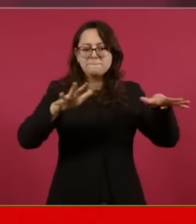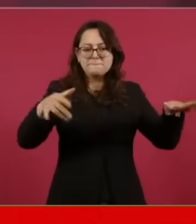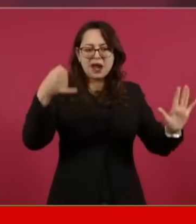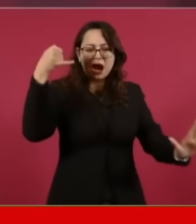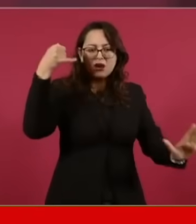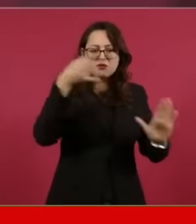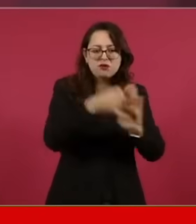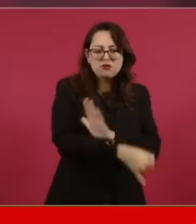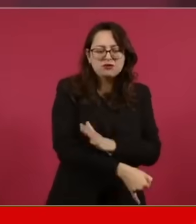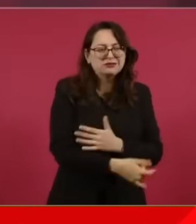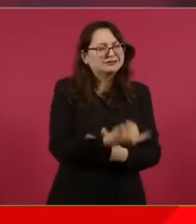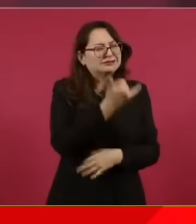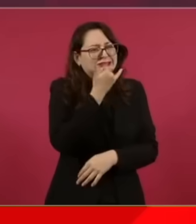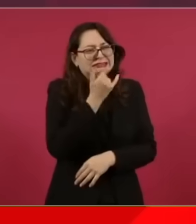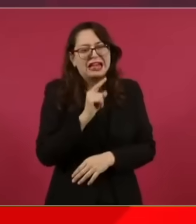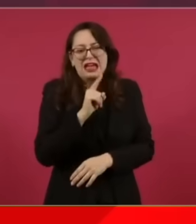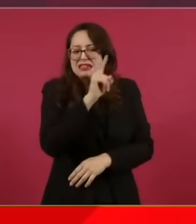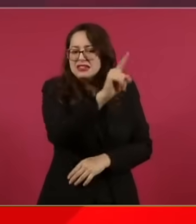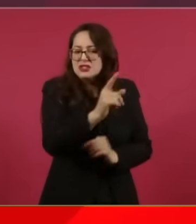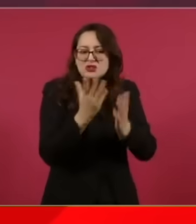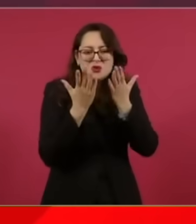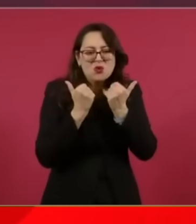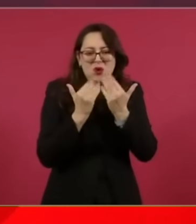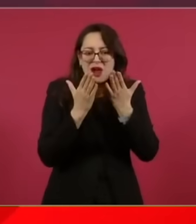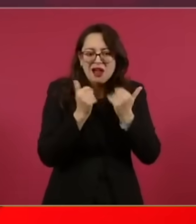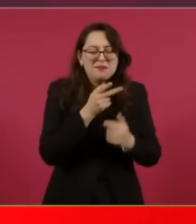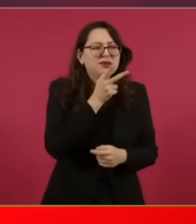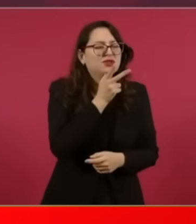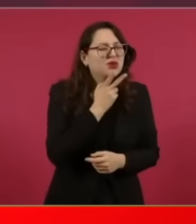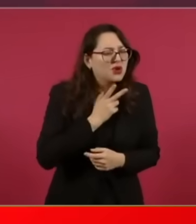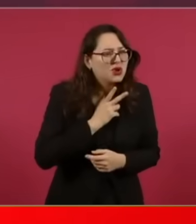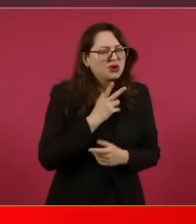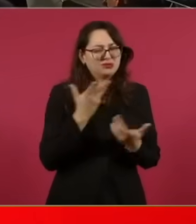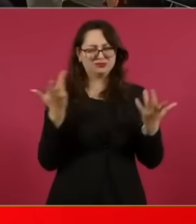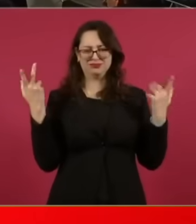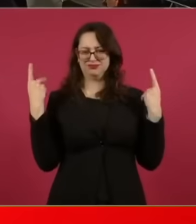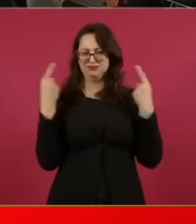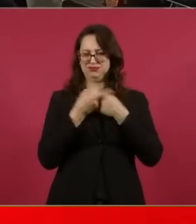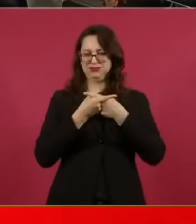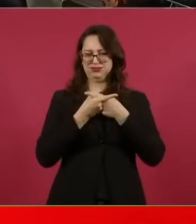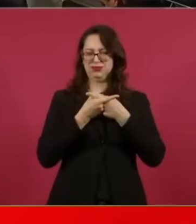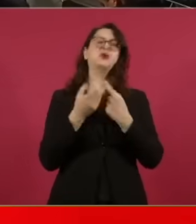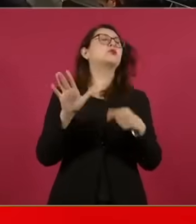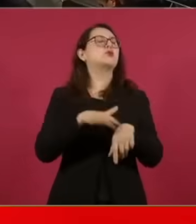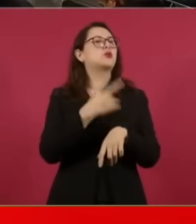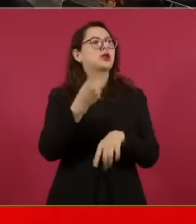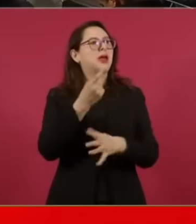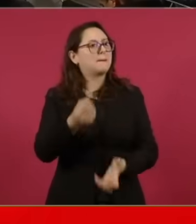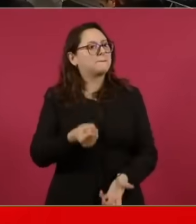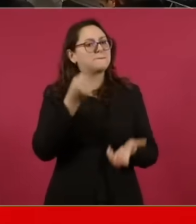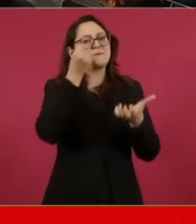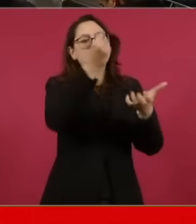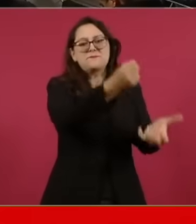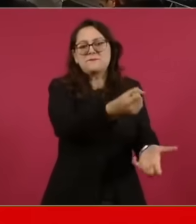o cuesta más sacar el petróleo. mientras el petróleo,